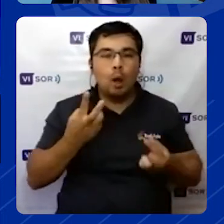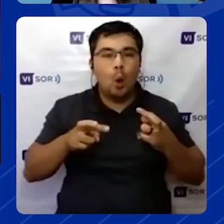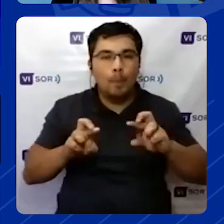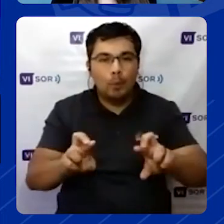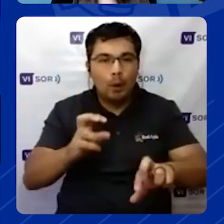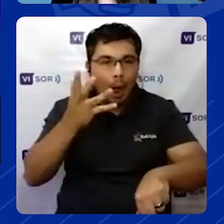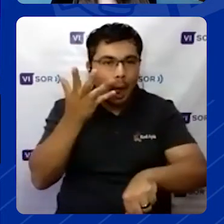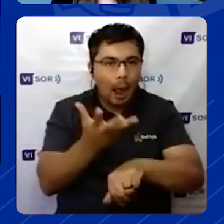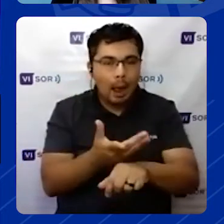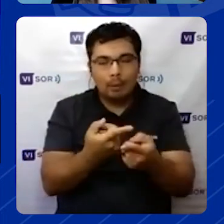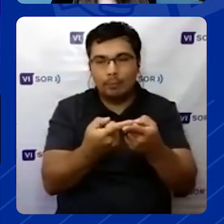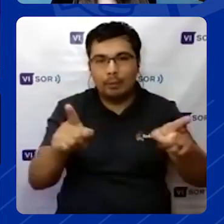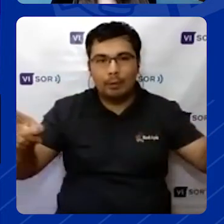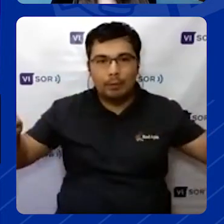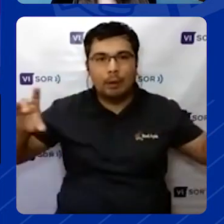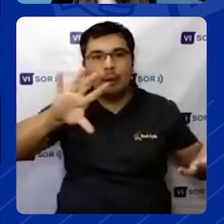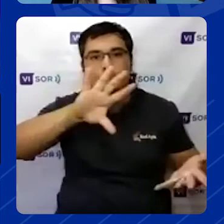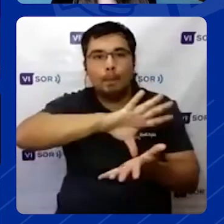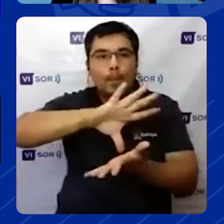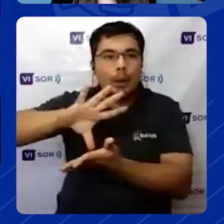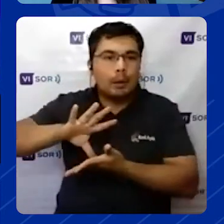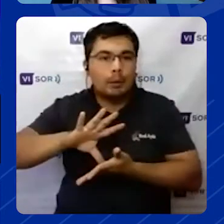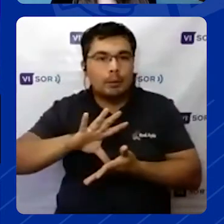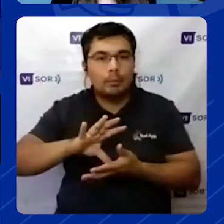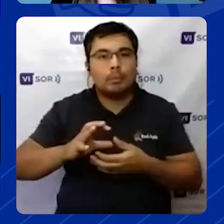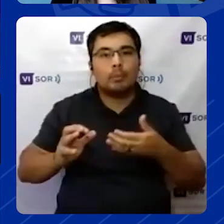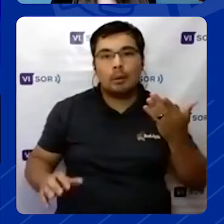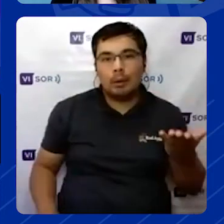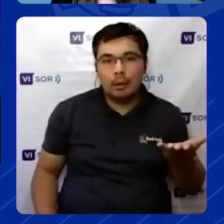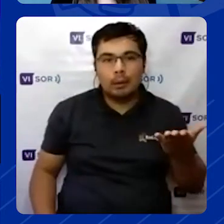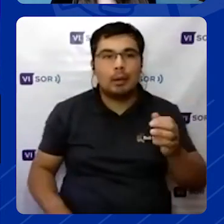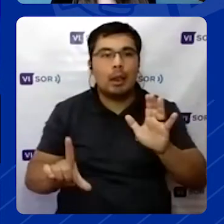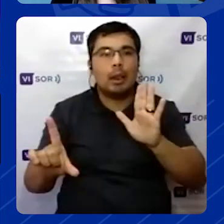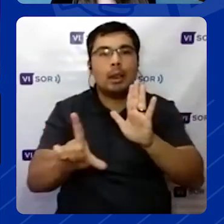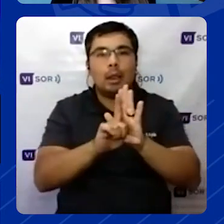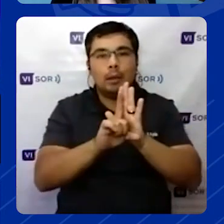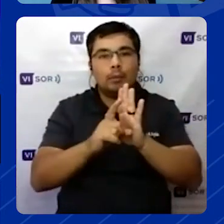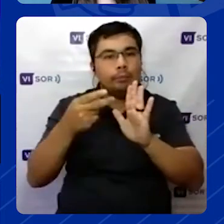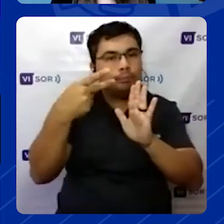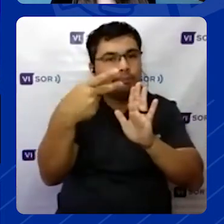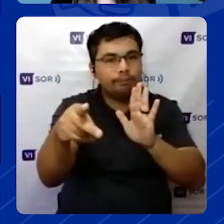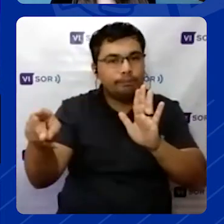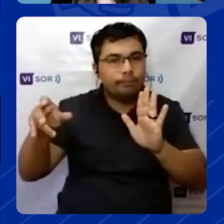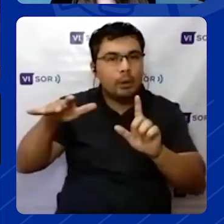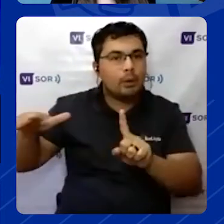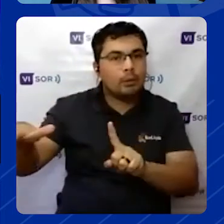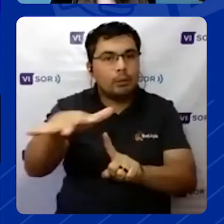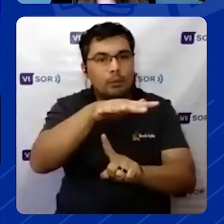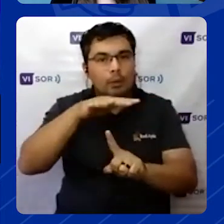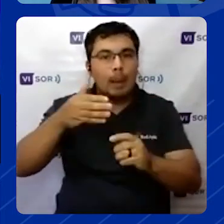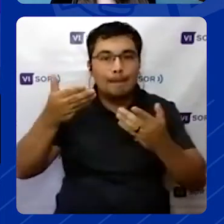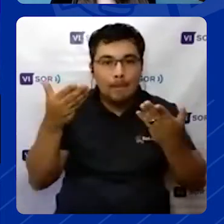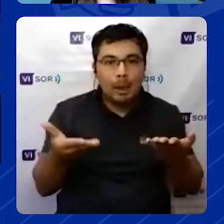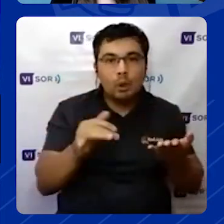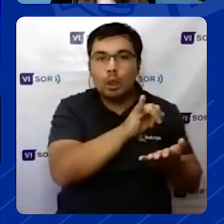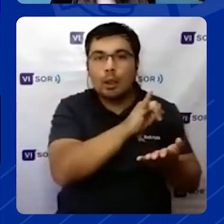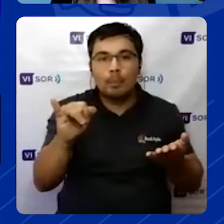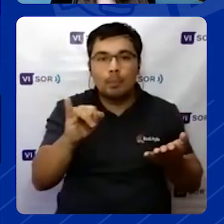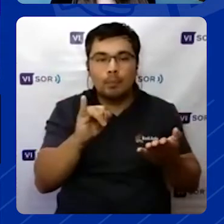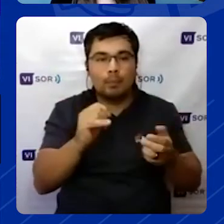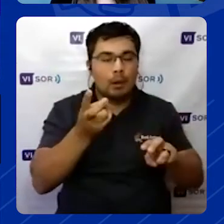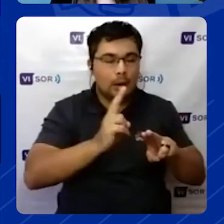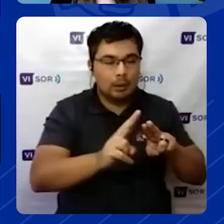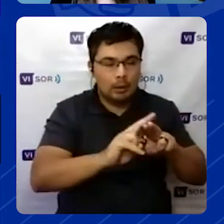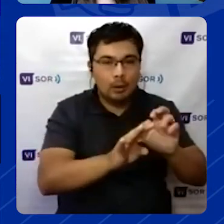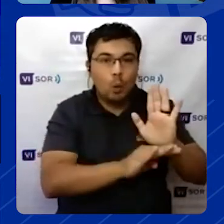en cada país según su legislación y sus circunstancias para que esto llegue a ser una cualificación, una categoría